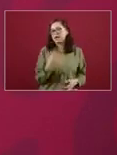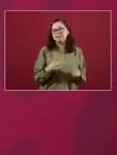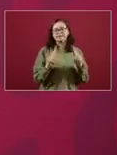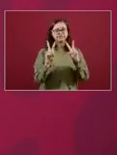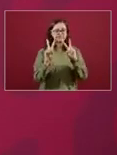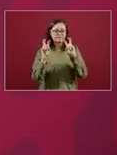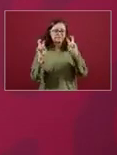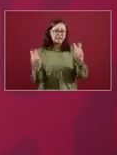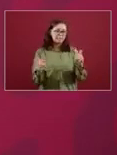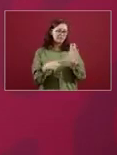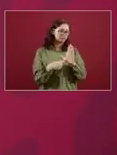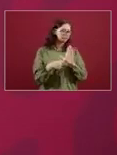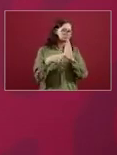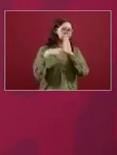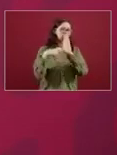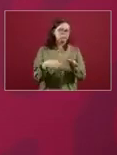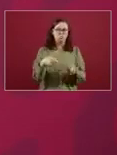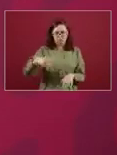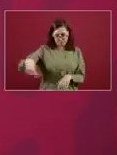Otros,